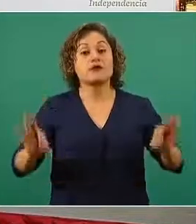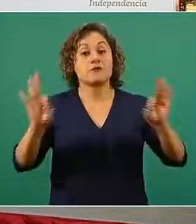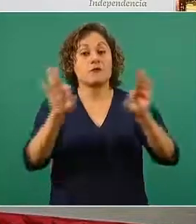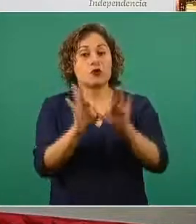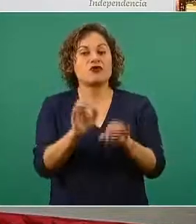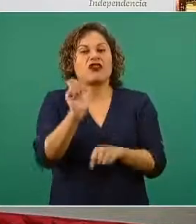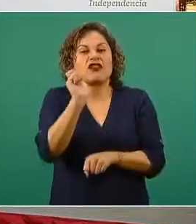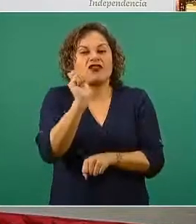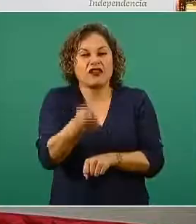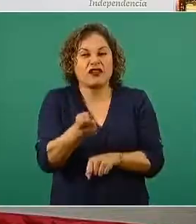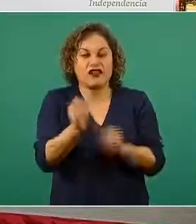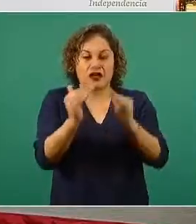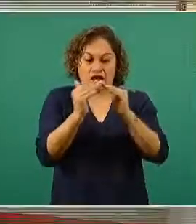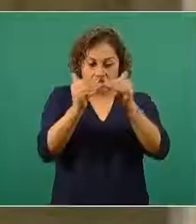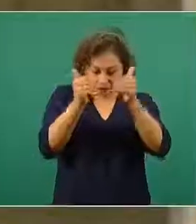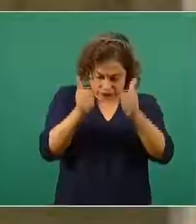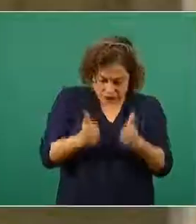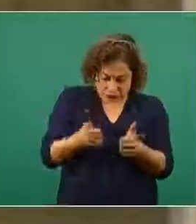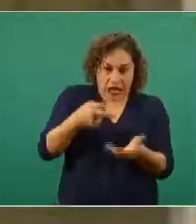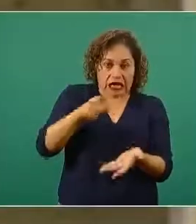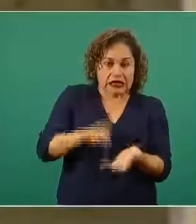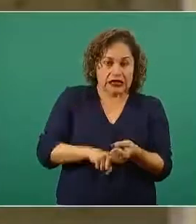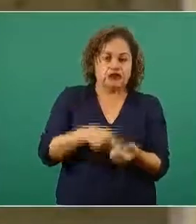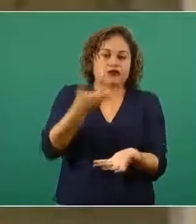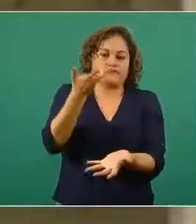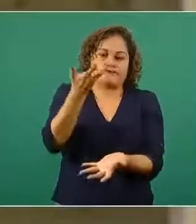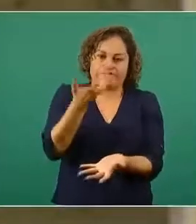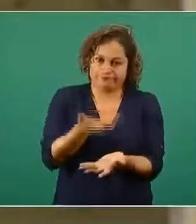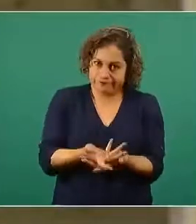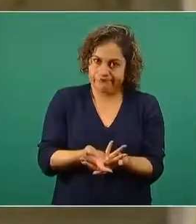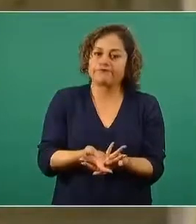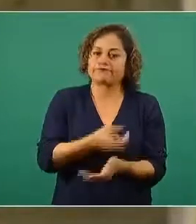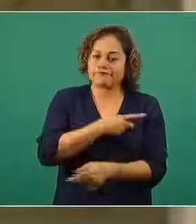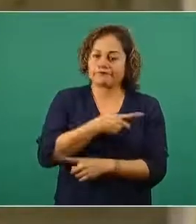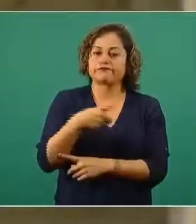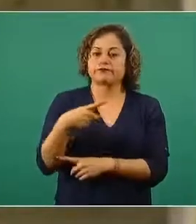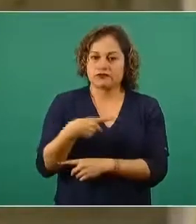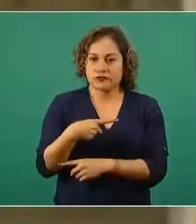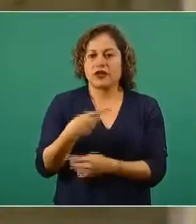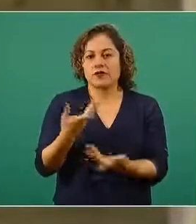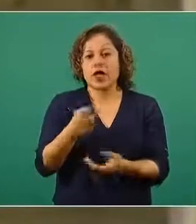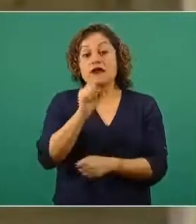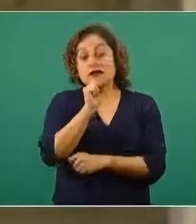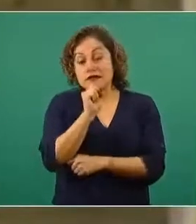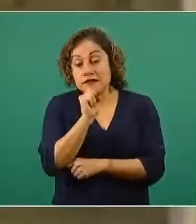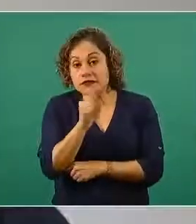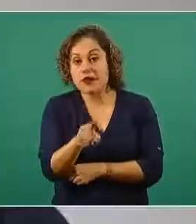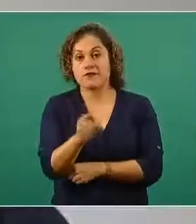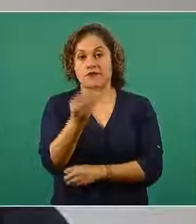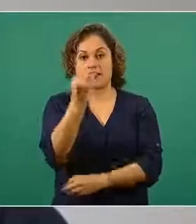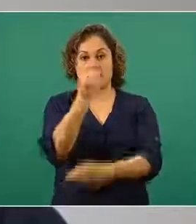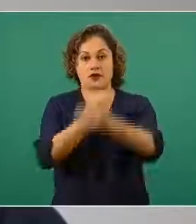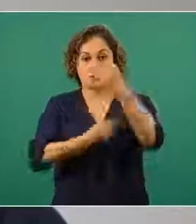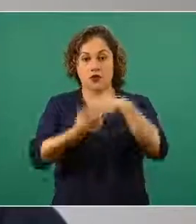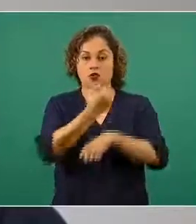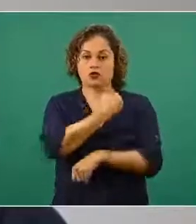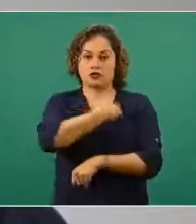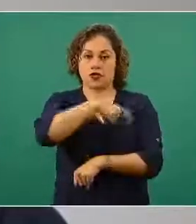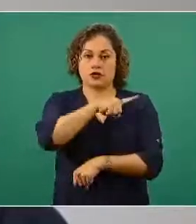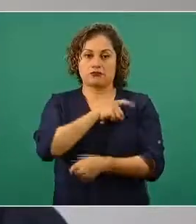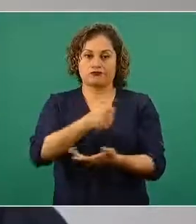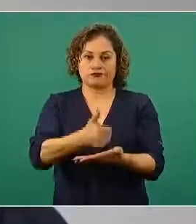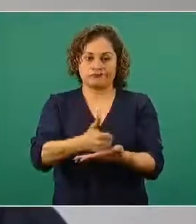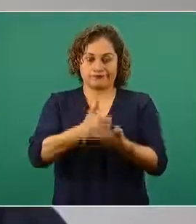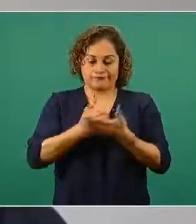el reposo, es el descanso, que con obviamente las medidas también nutricionales adecuadas contribuyen de